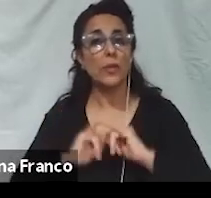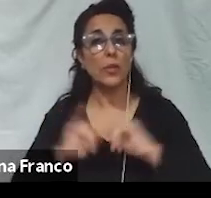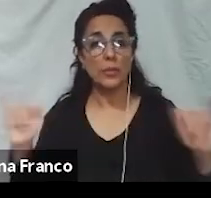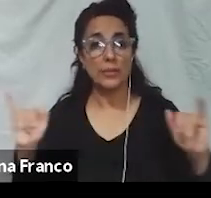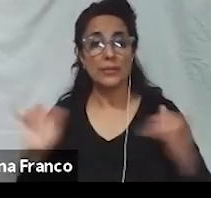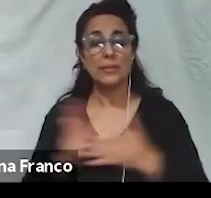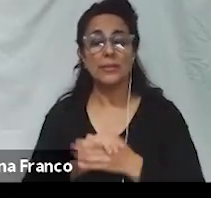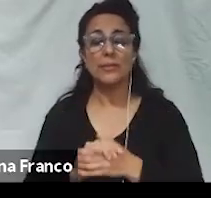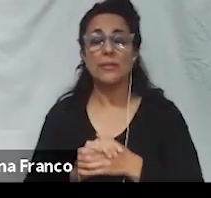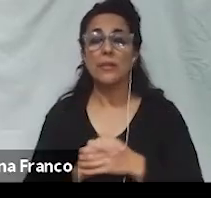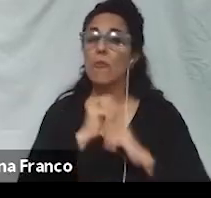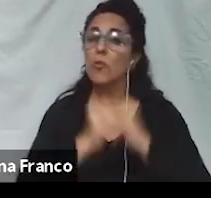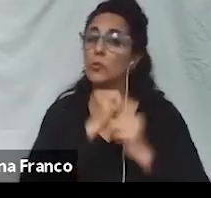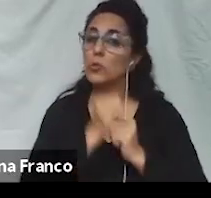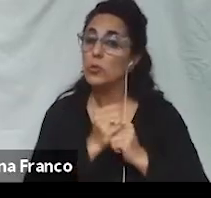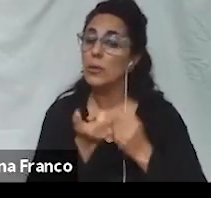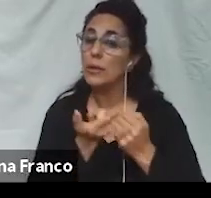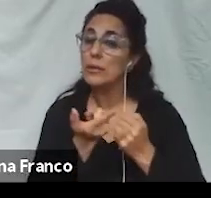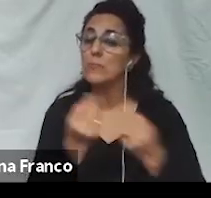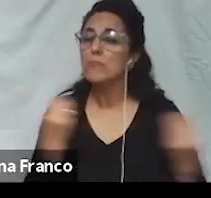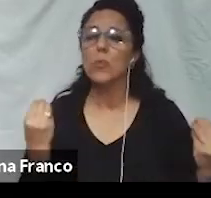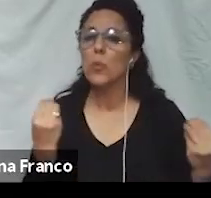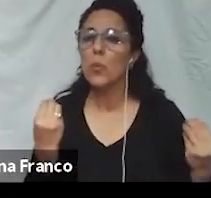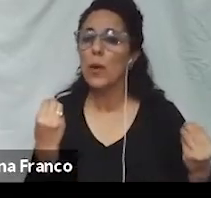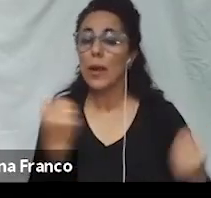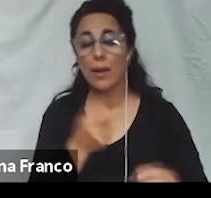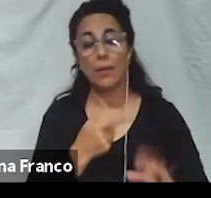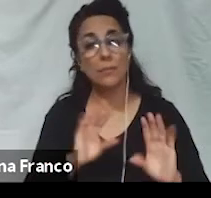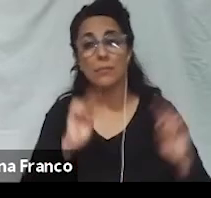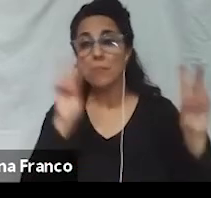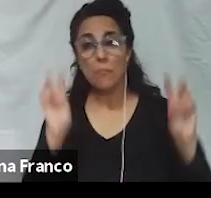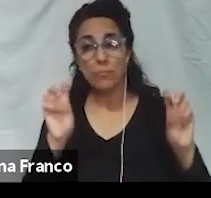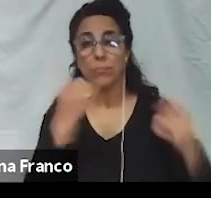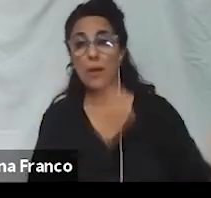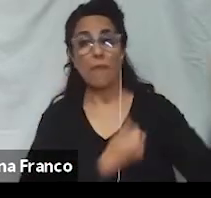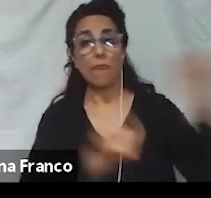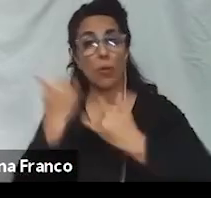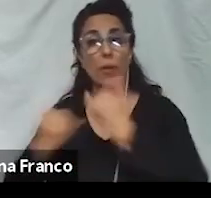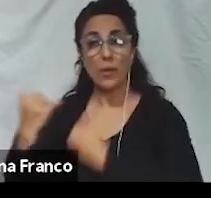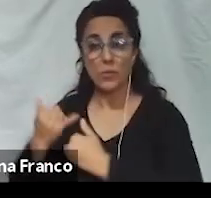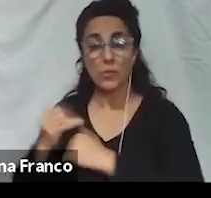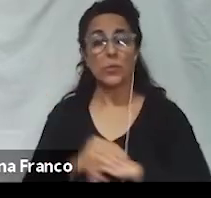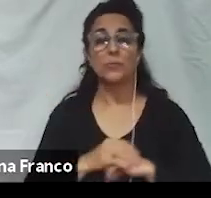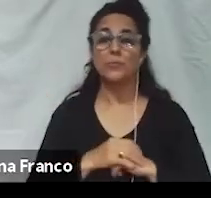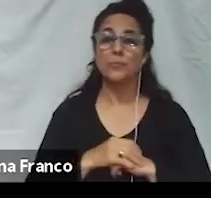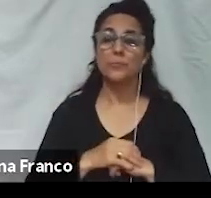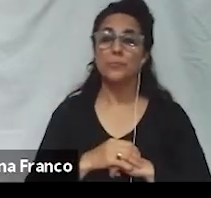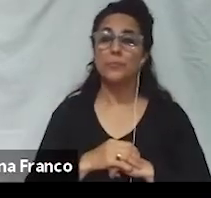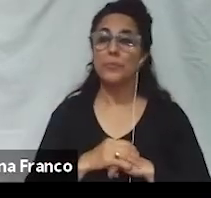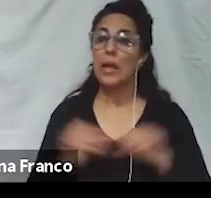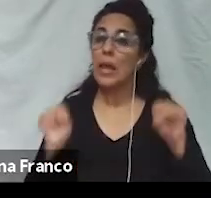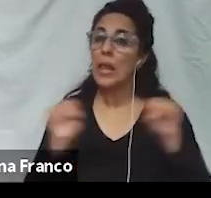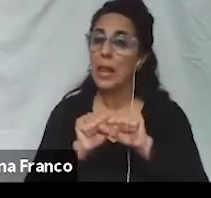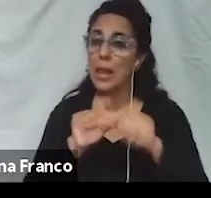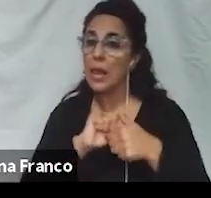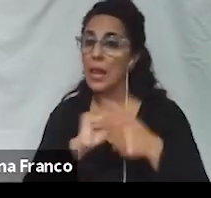por ejemplo, su funcionalidad sería proveer información a las personas que visitan el sitio web. Si es una tienda en